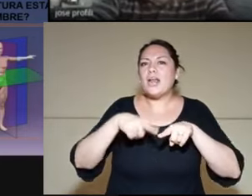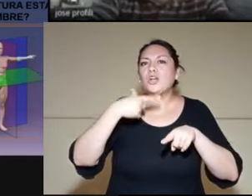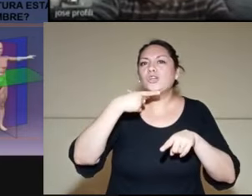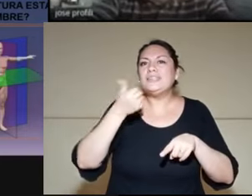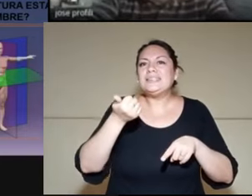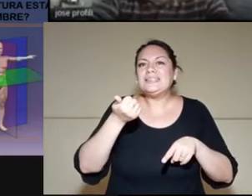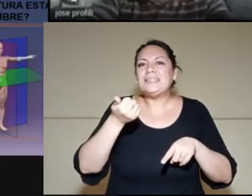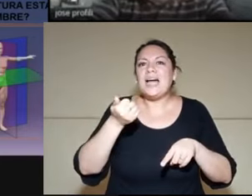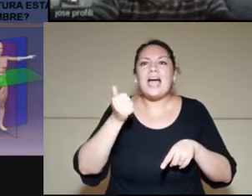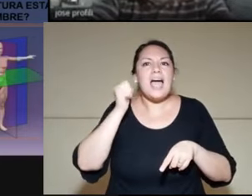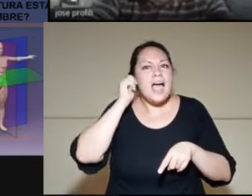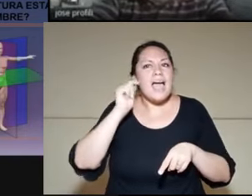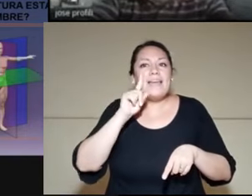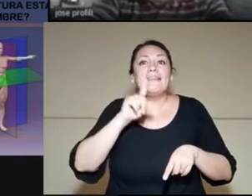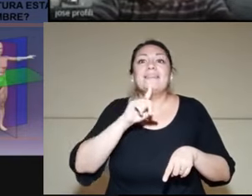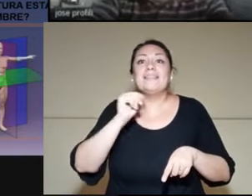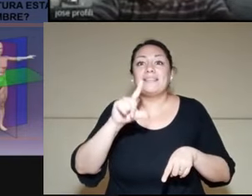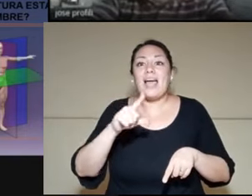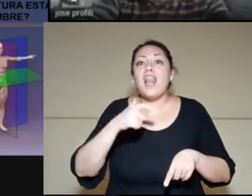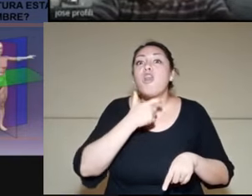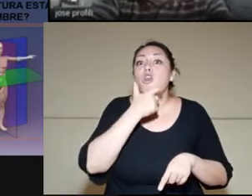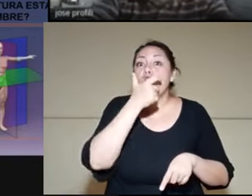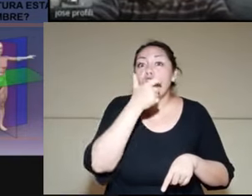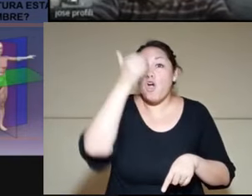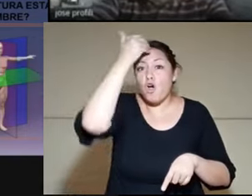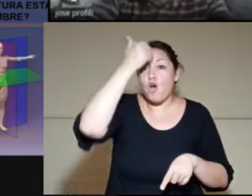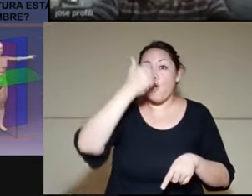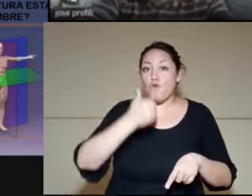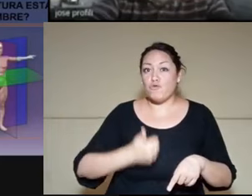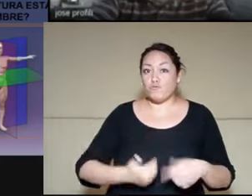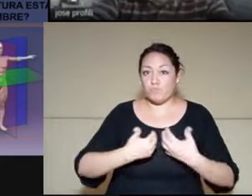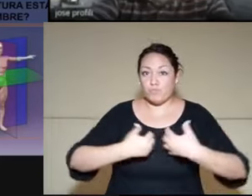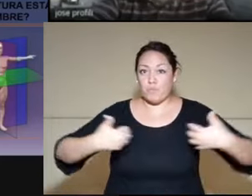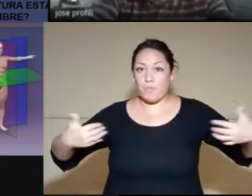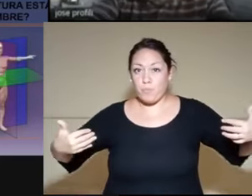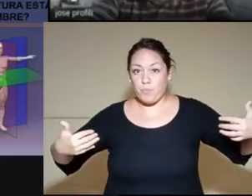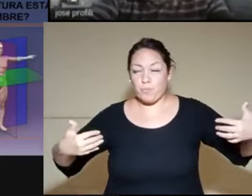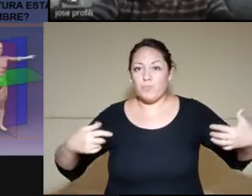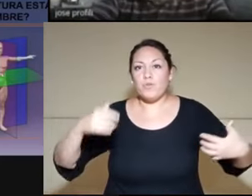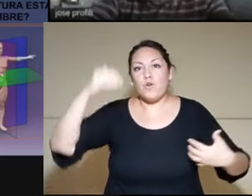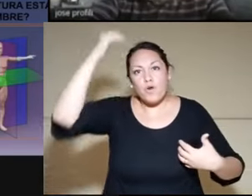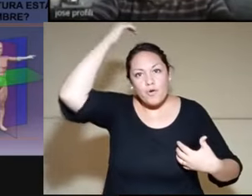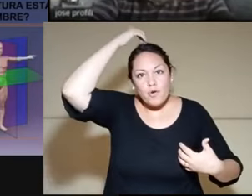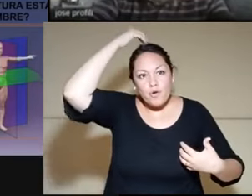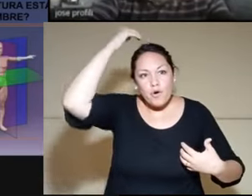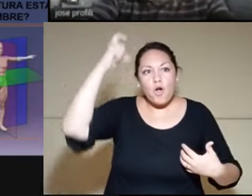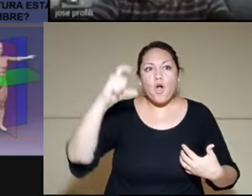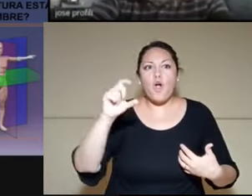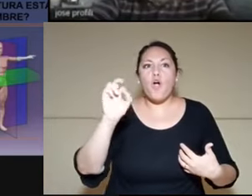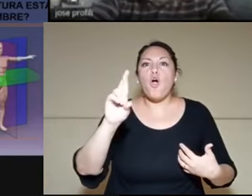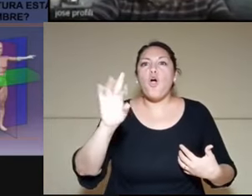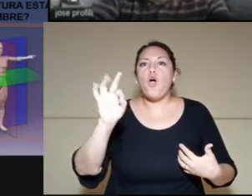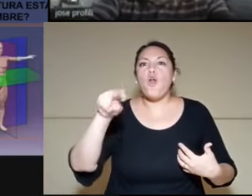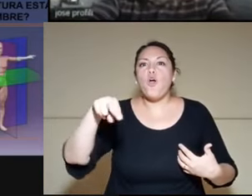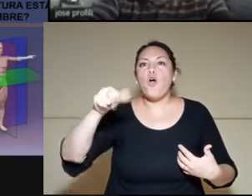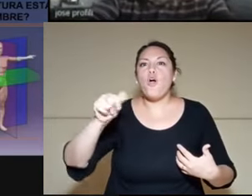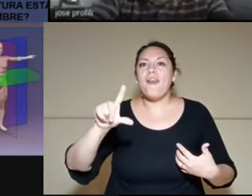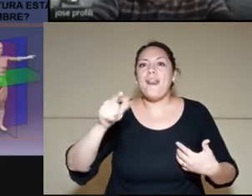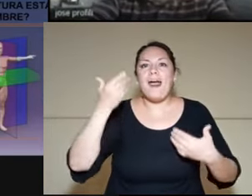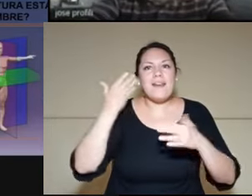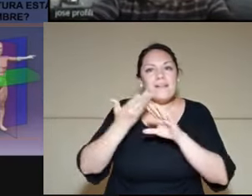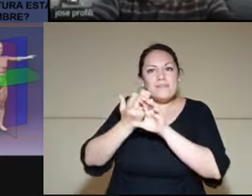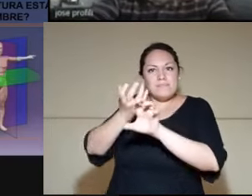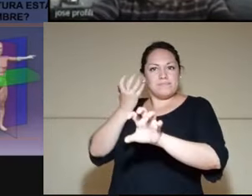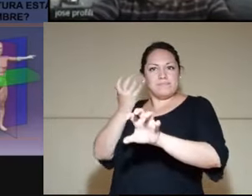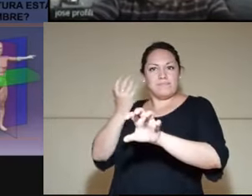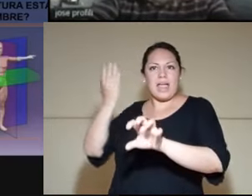en rojo, que lo corta por la mitad y divide en derecho e izquierdo. El plano coronal en azul,